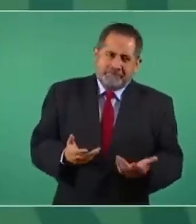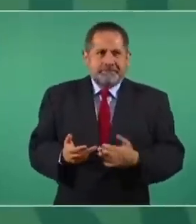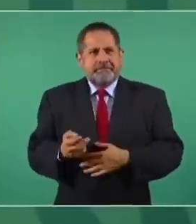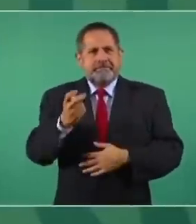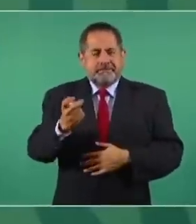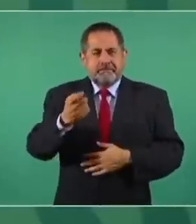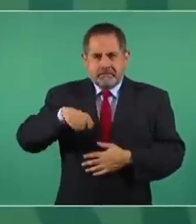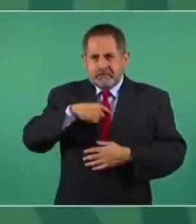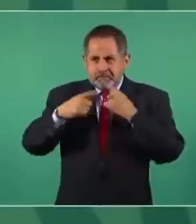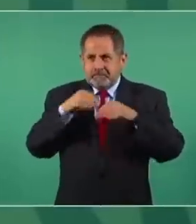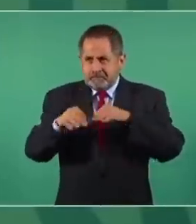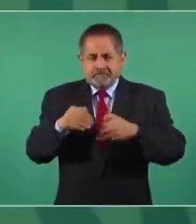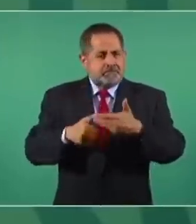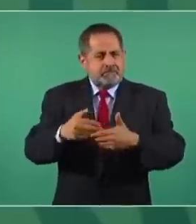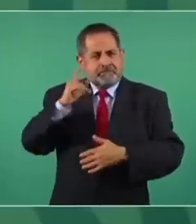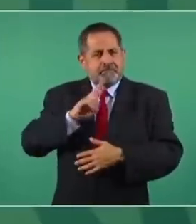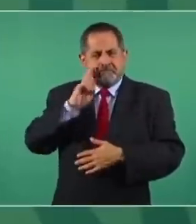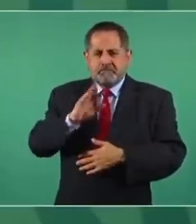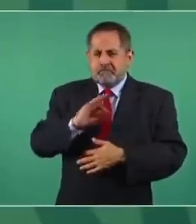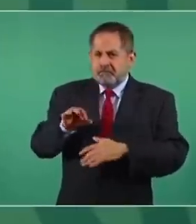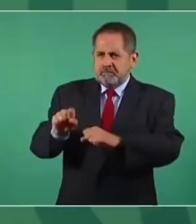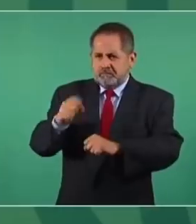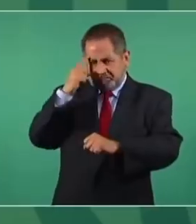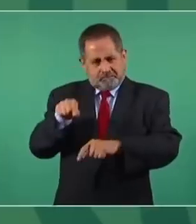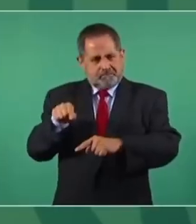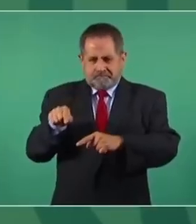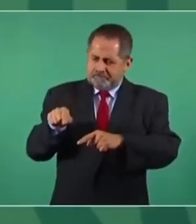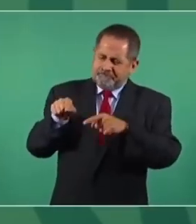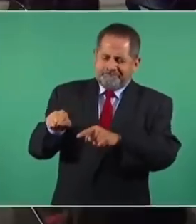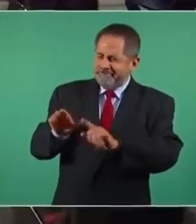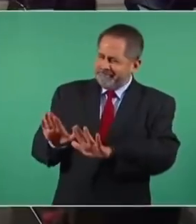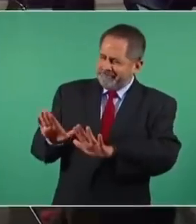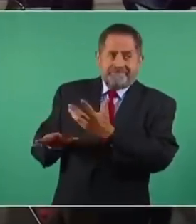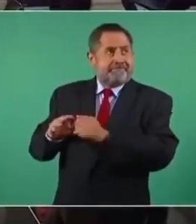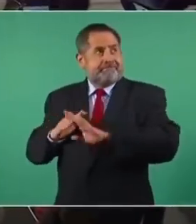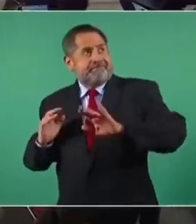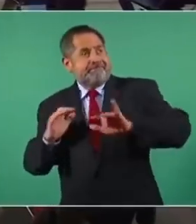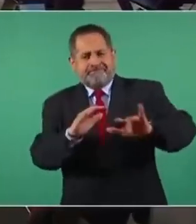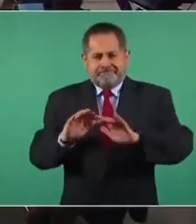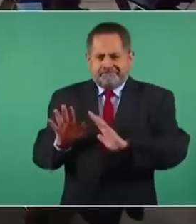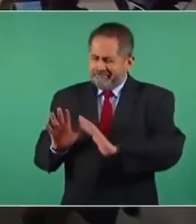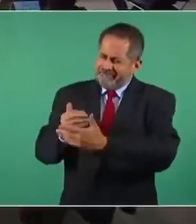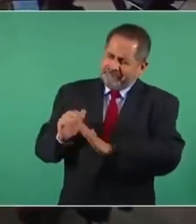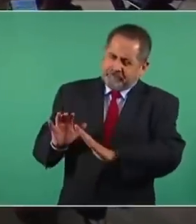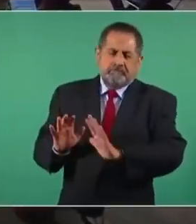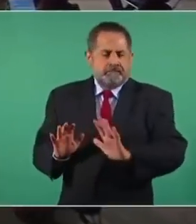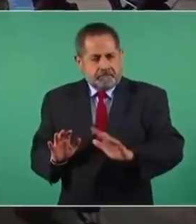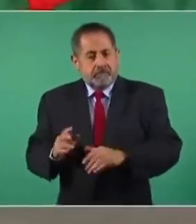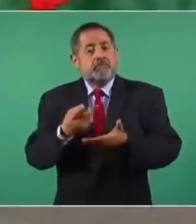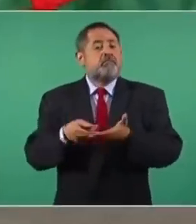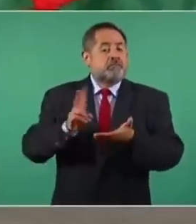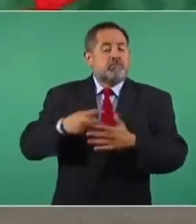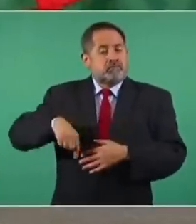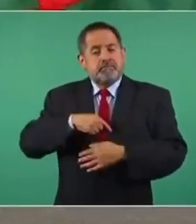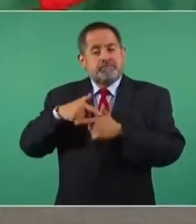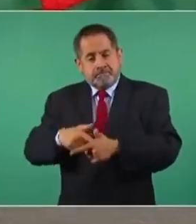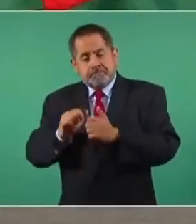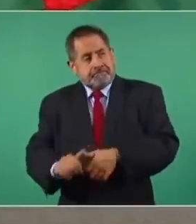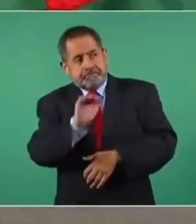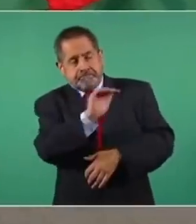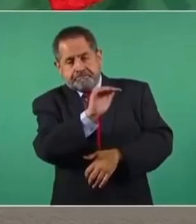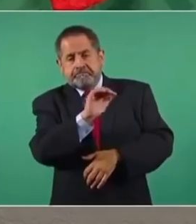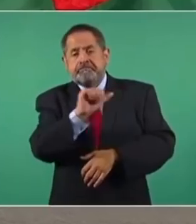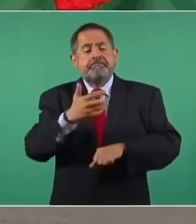estamos haciendo una labor para contener la afluencia migratoria hasta donde podemos y al mismo tiempo seguimos insistiendo con el gobierno de Estados